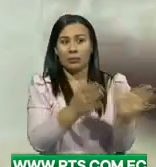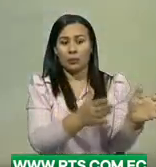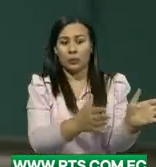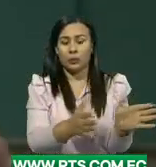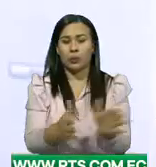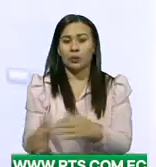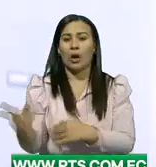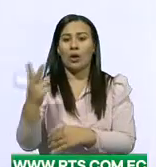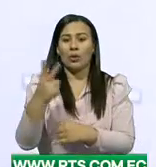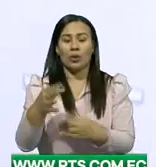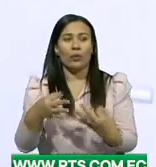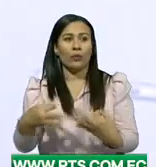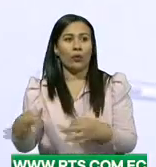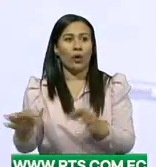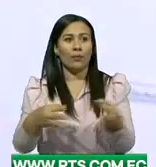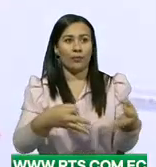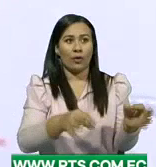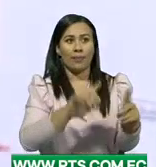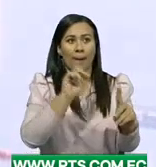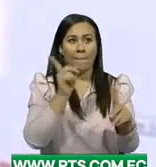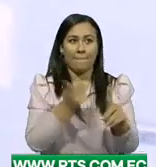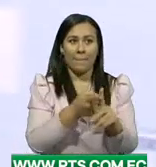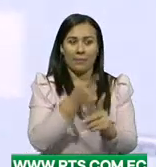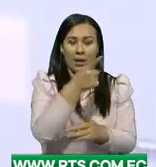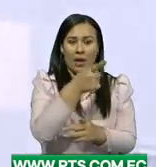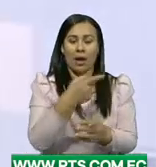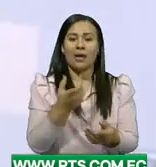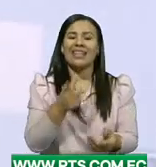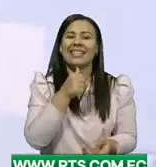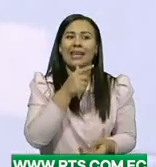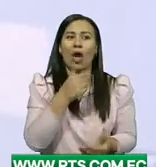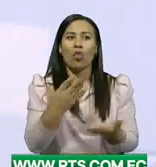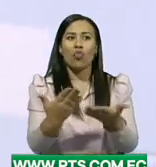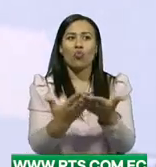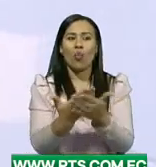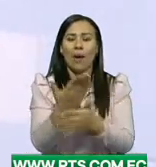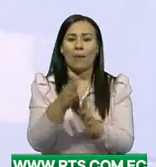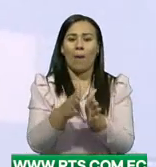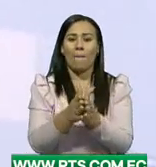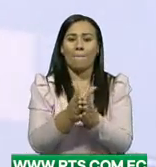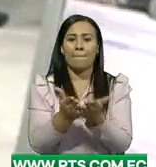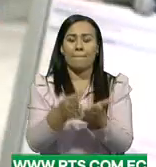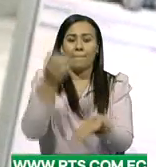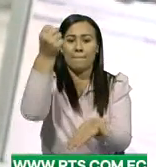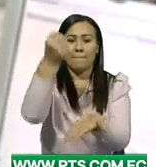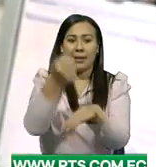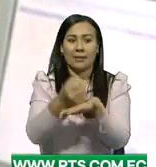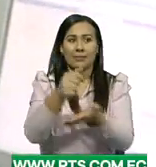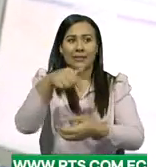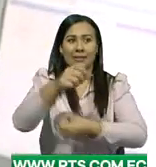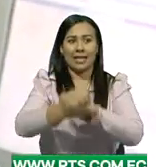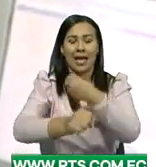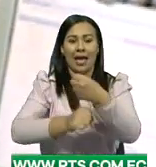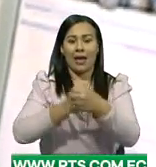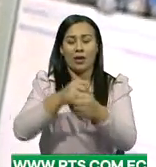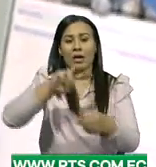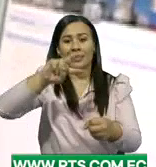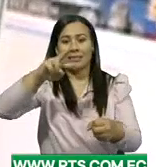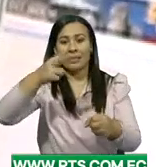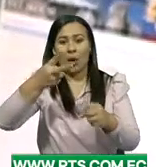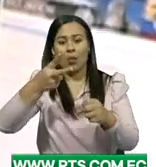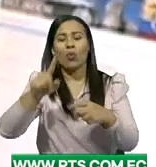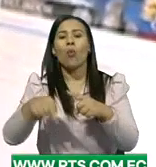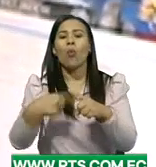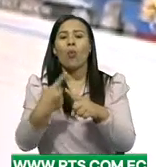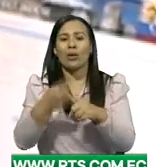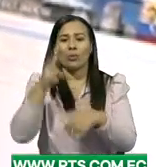dos etapas. En la primera está la emisión de los primeros pasaportes que se emitirán este año. La segunda fase es en